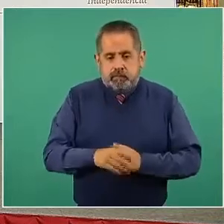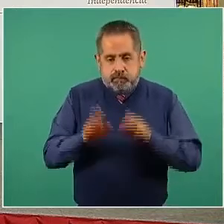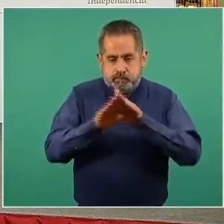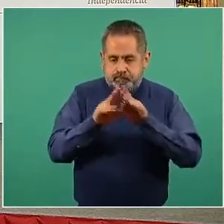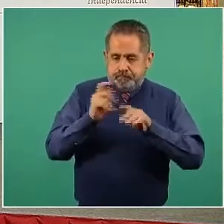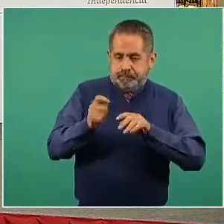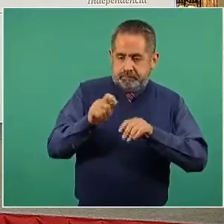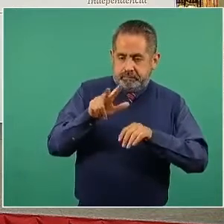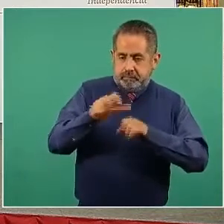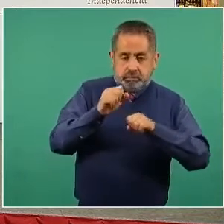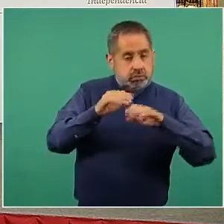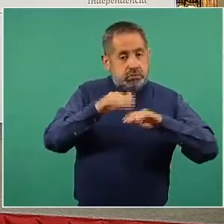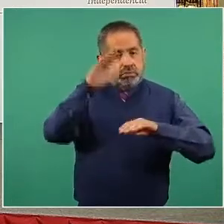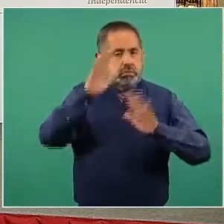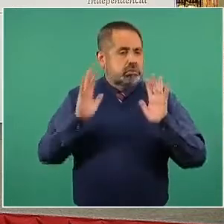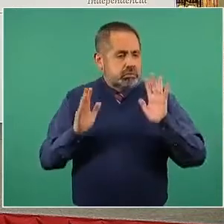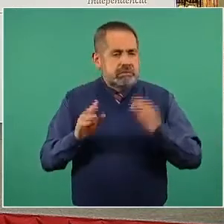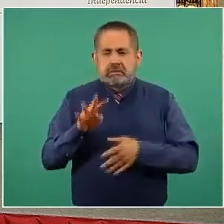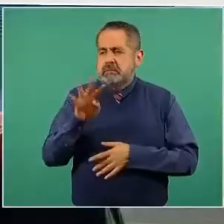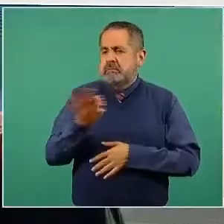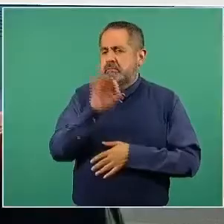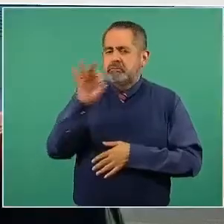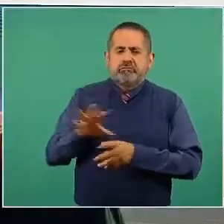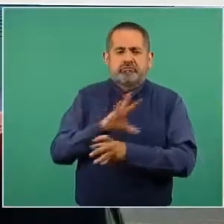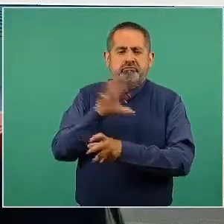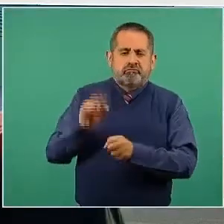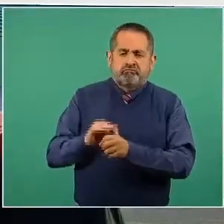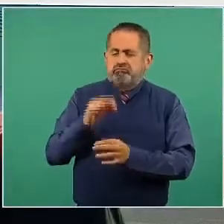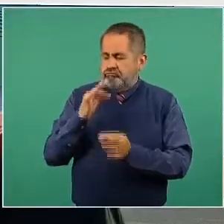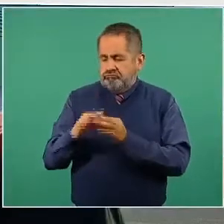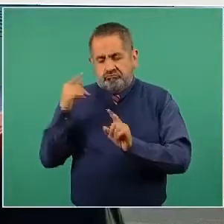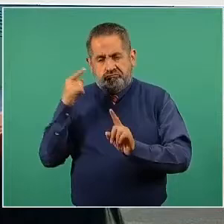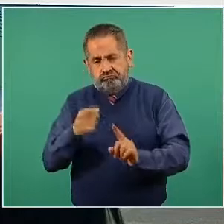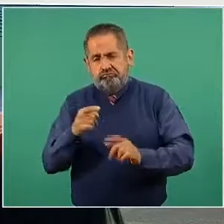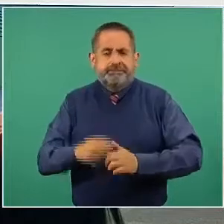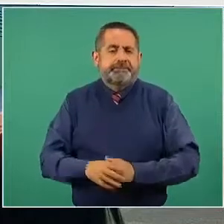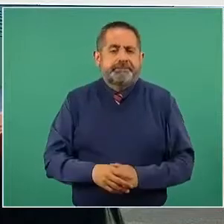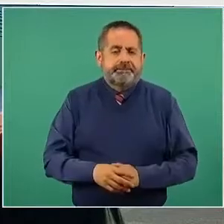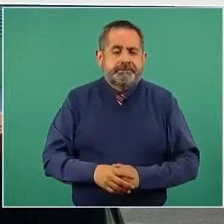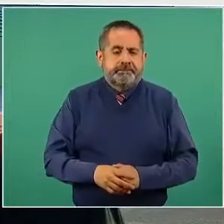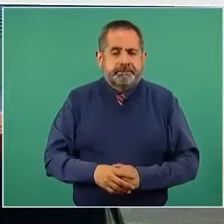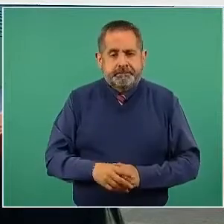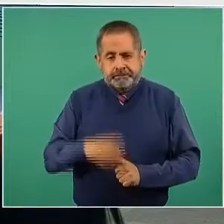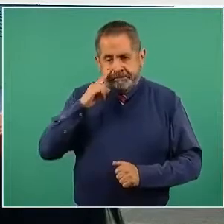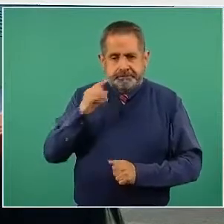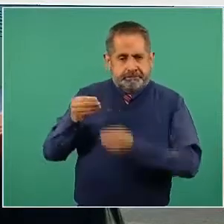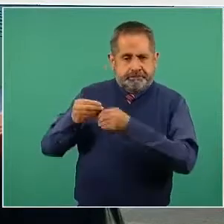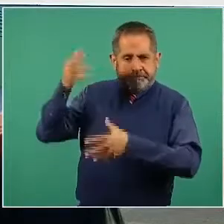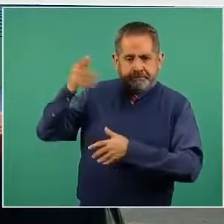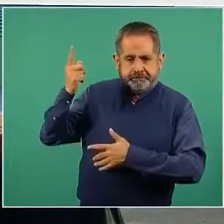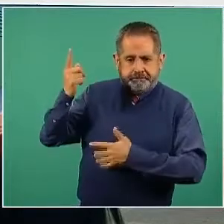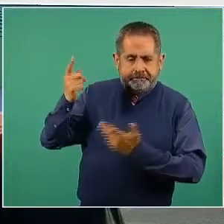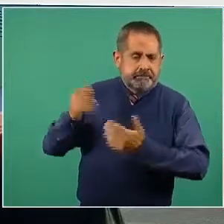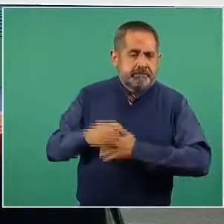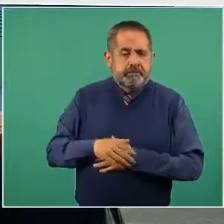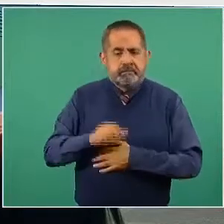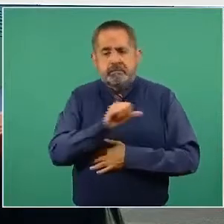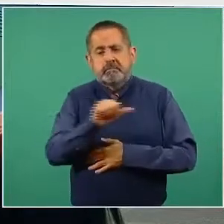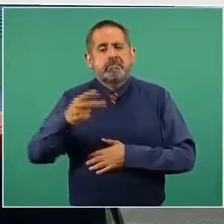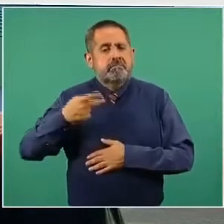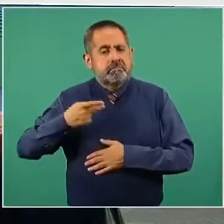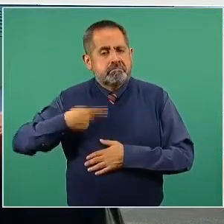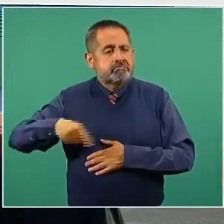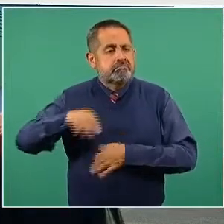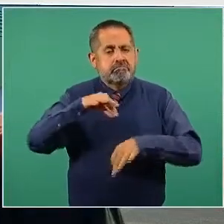ya 19% de la población blanco. Aquí vemos el desglose. Personal de salud, que